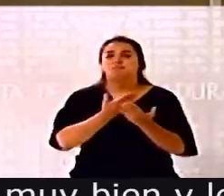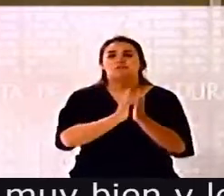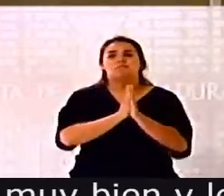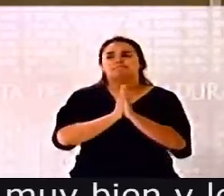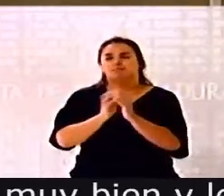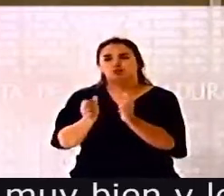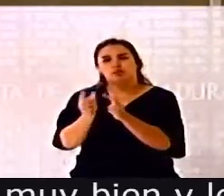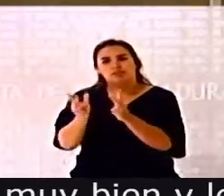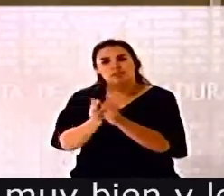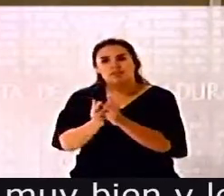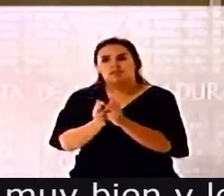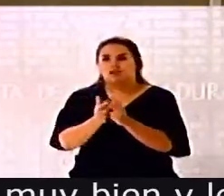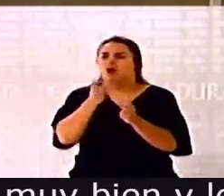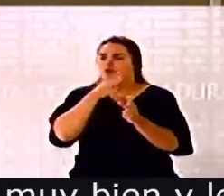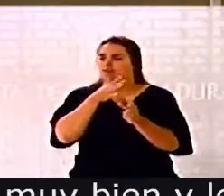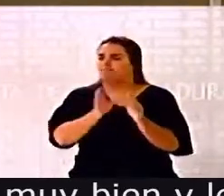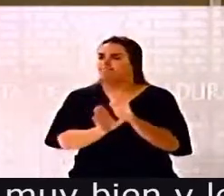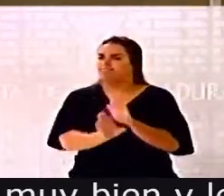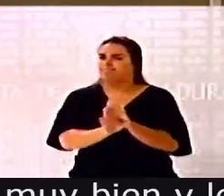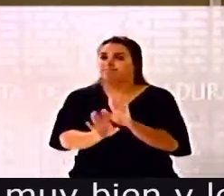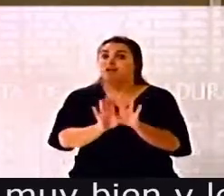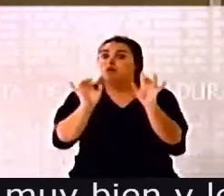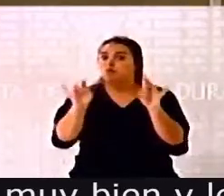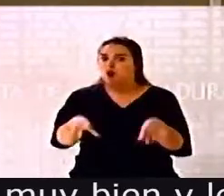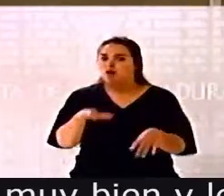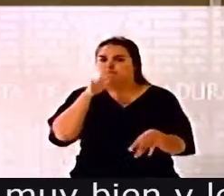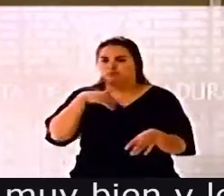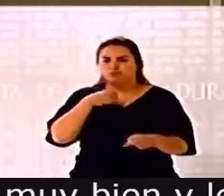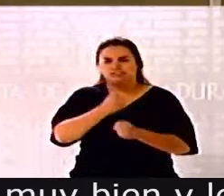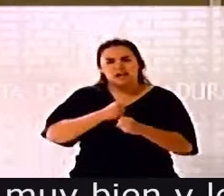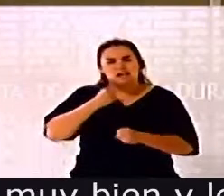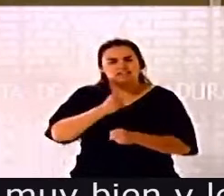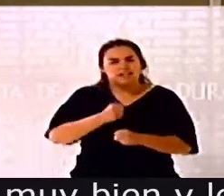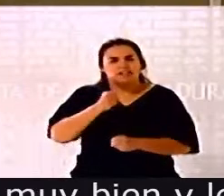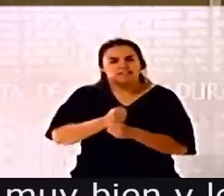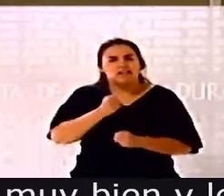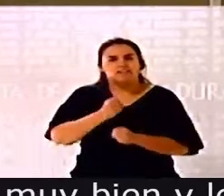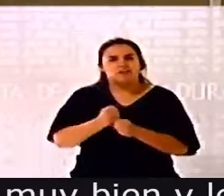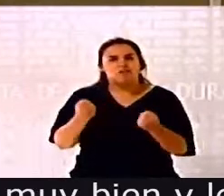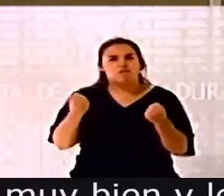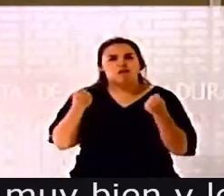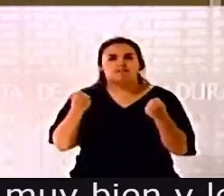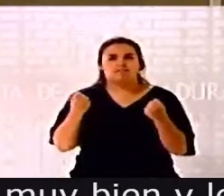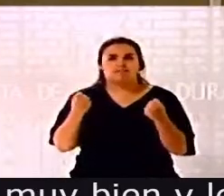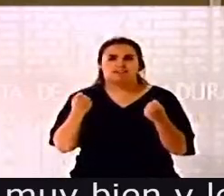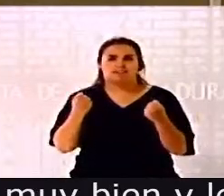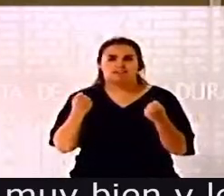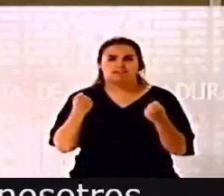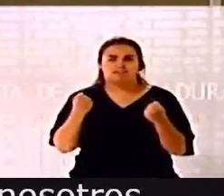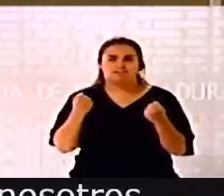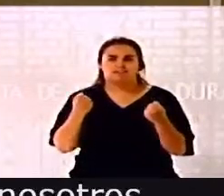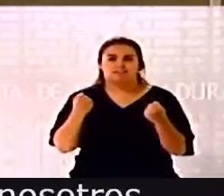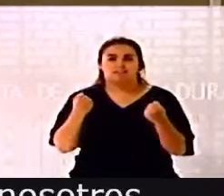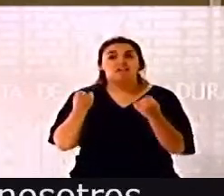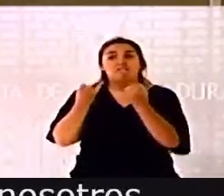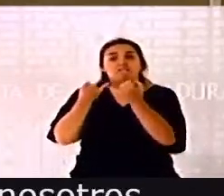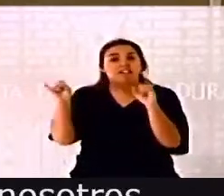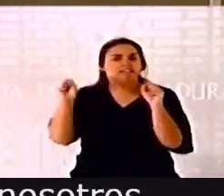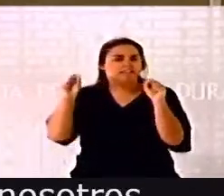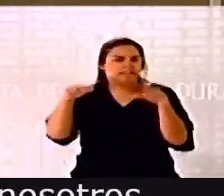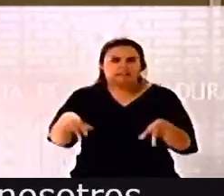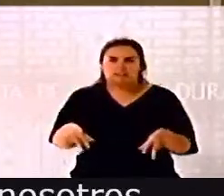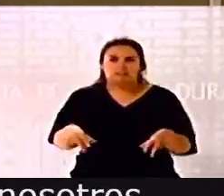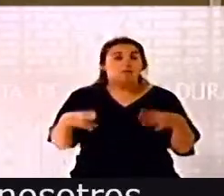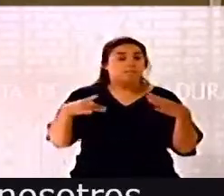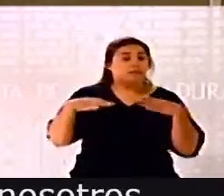sociedad que siga en esta línea, porque nosotros vamos a seguir trabajando intensamente, sin festivos,